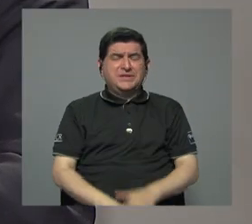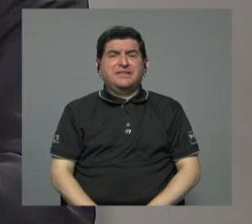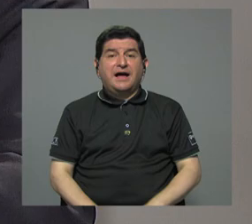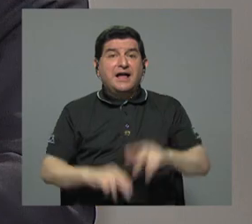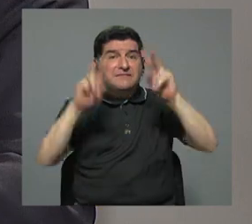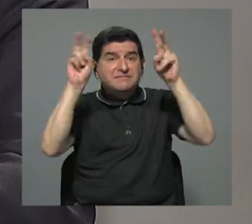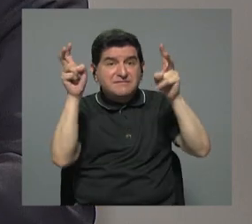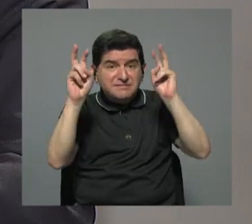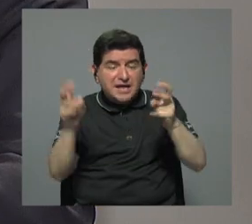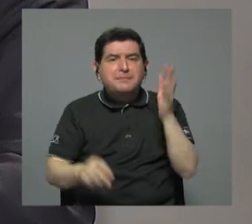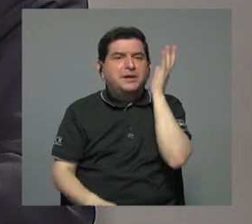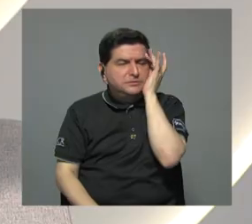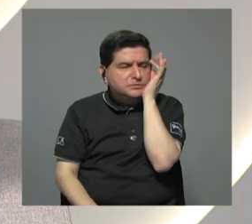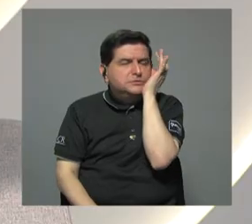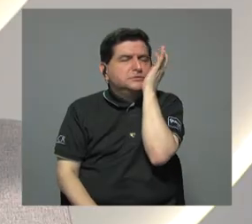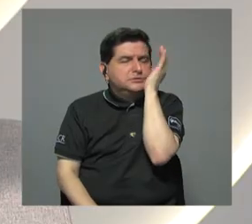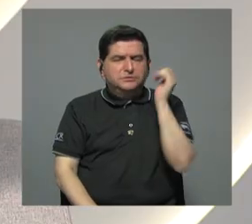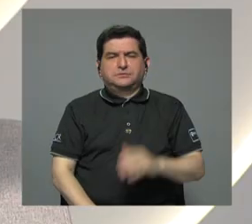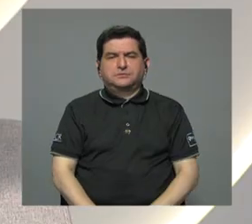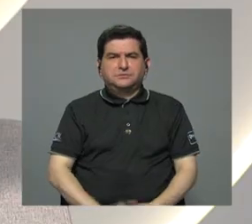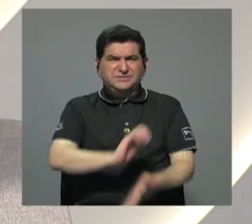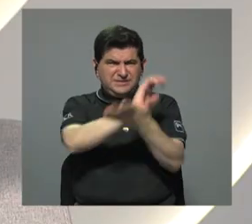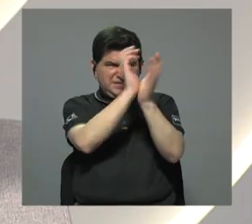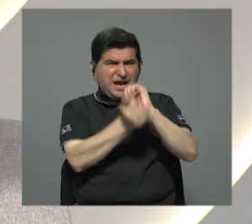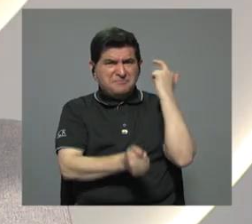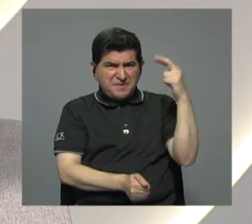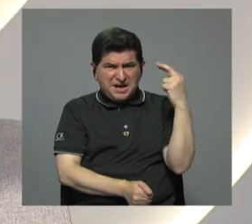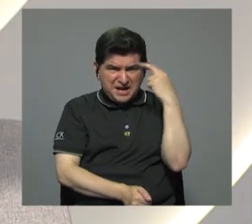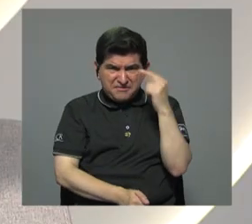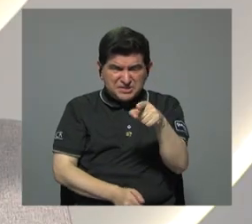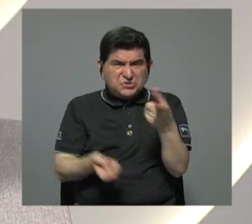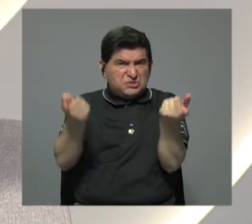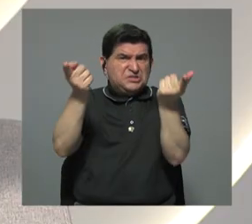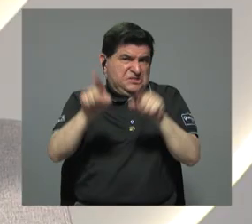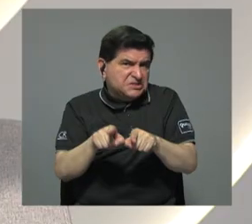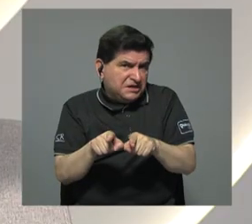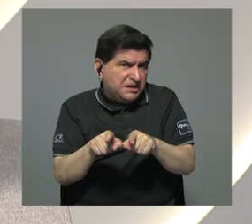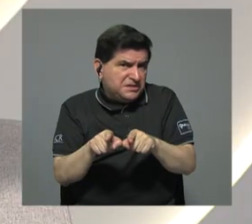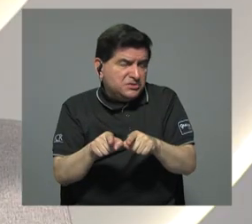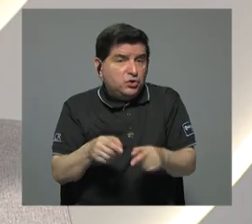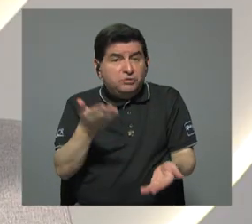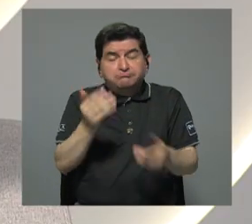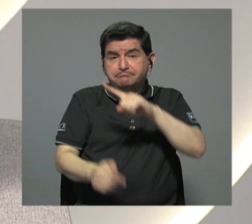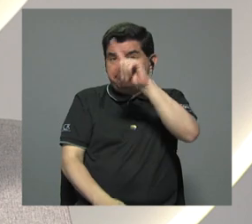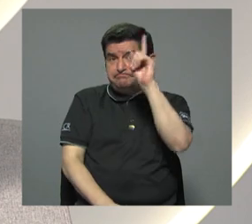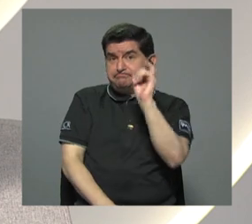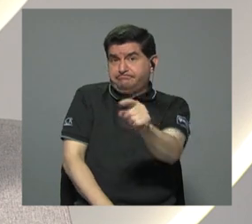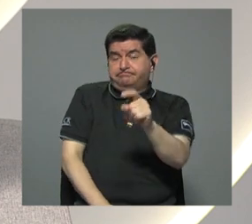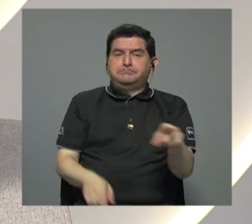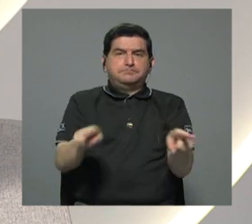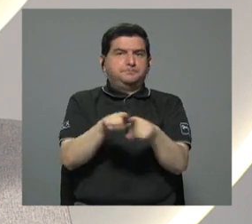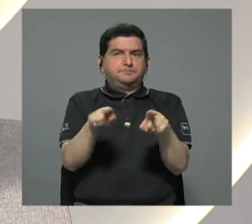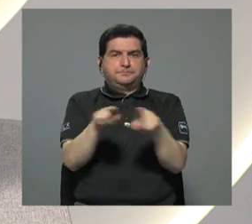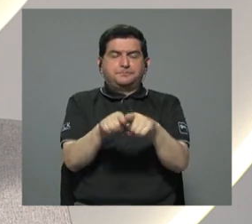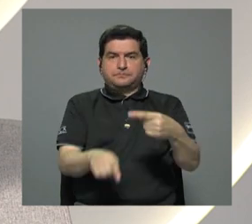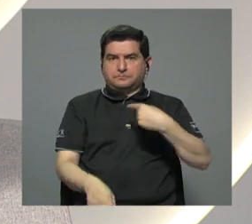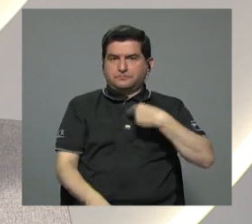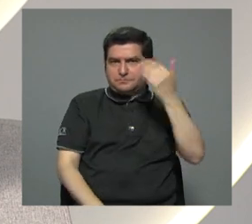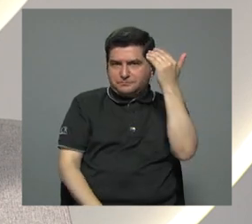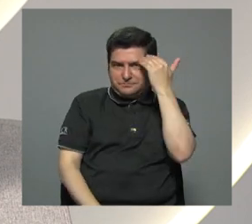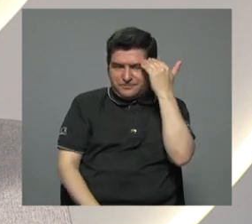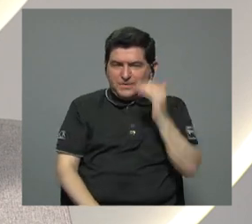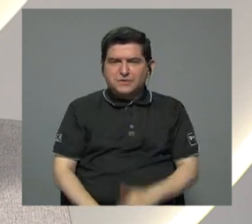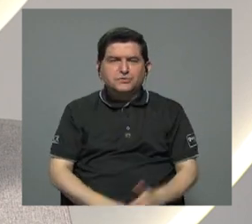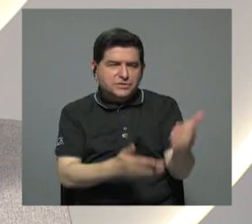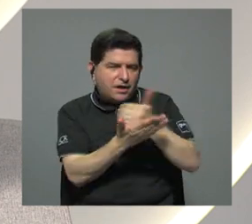de mayor preocupación cambiará esa raíz de este caso bueno esa es una de las interrogantes porque también yo sé que se están